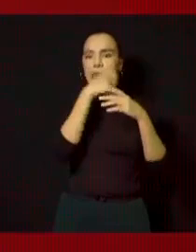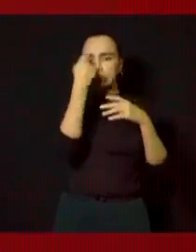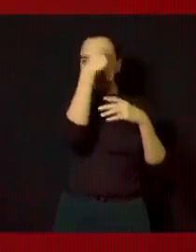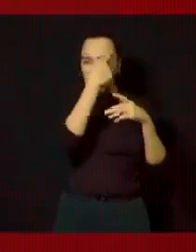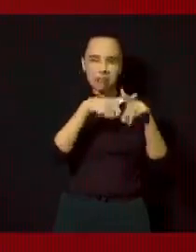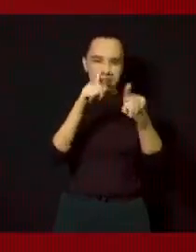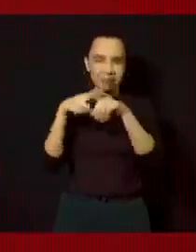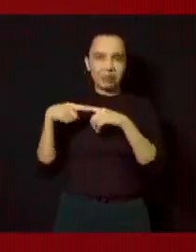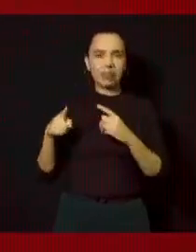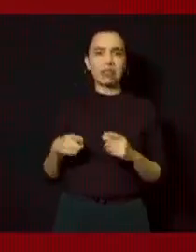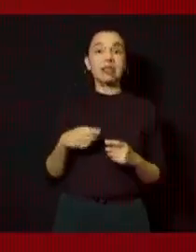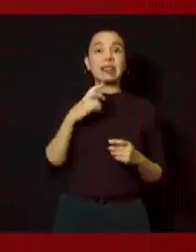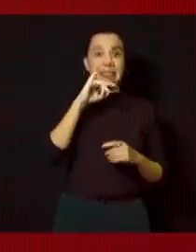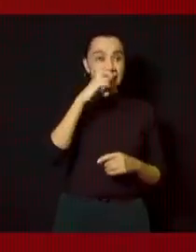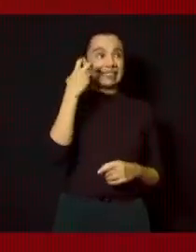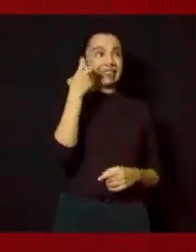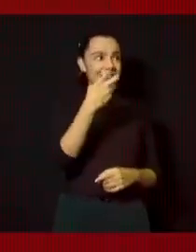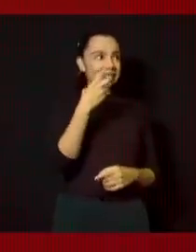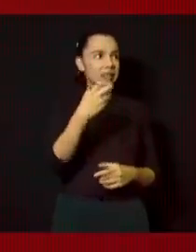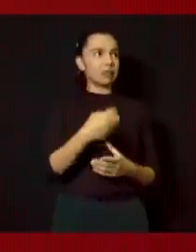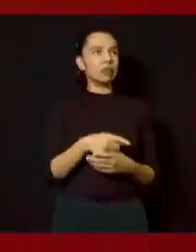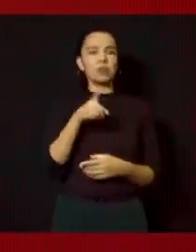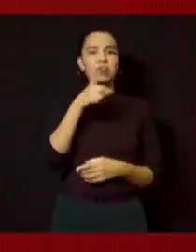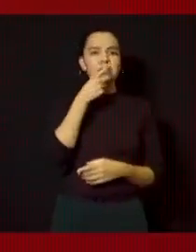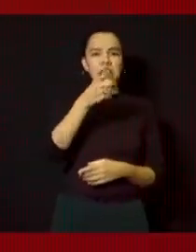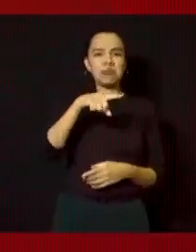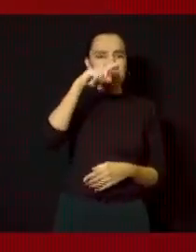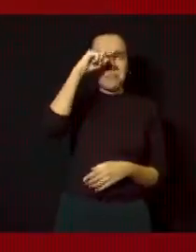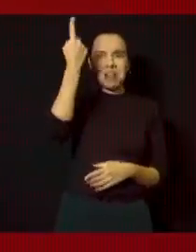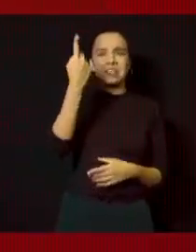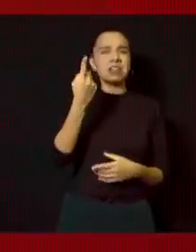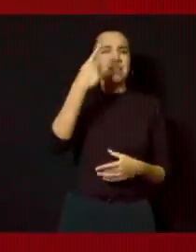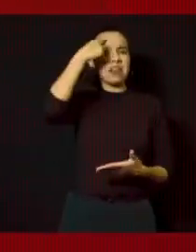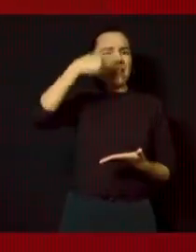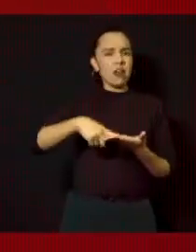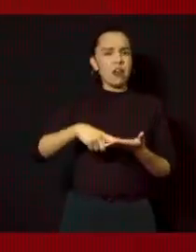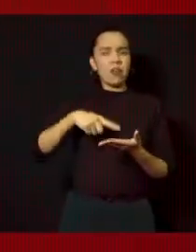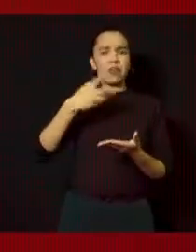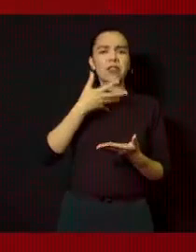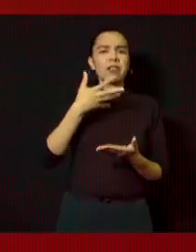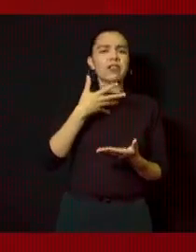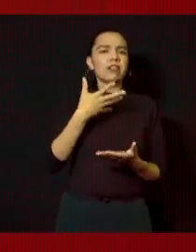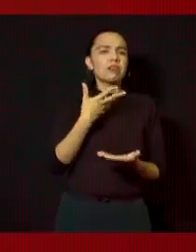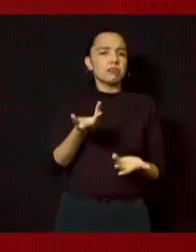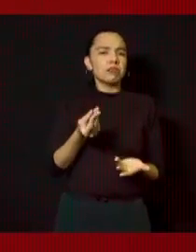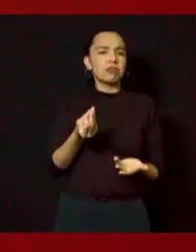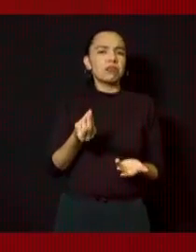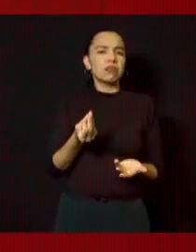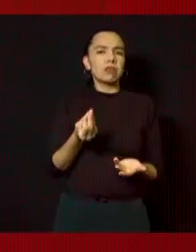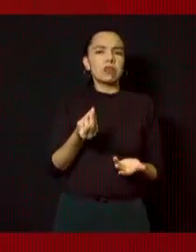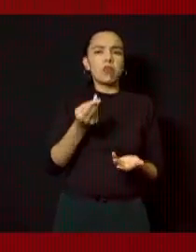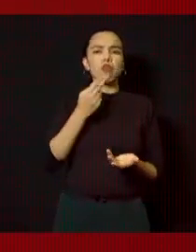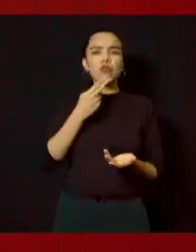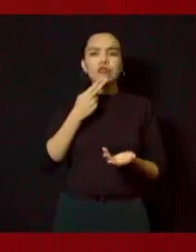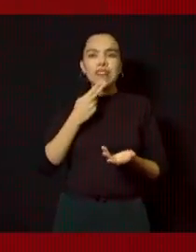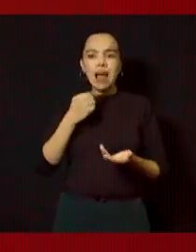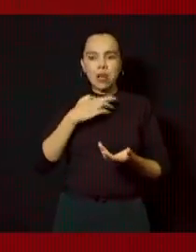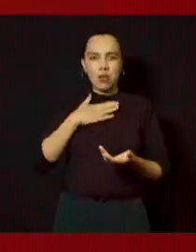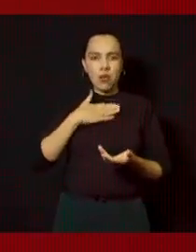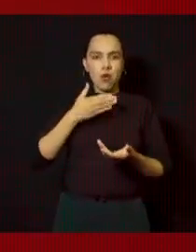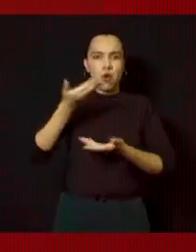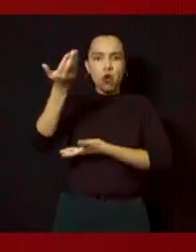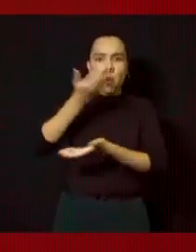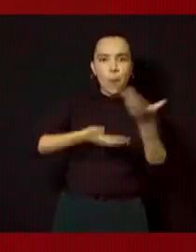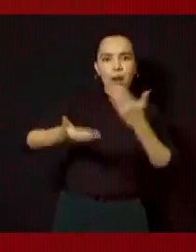esta facilidad que tú dices, y creo que viene muy, hace mucho sentido el usar y compartir, a lo mejor de otra